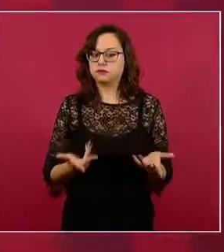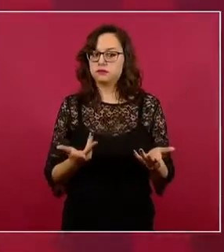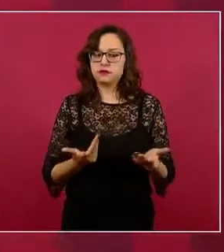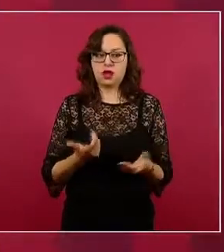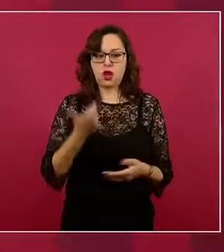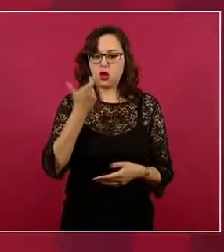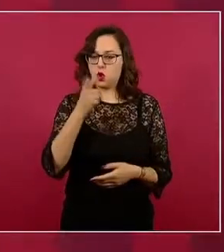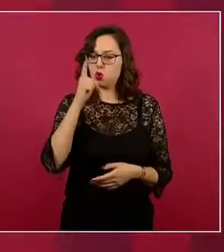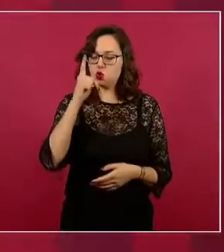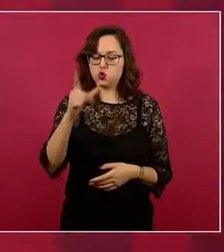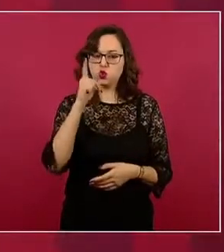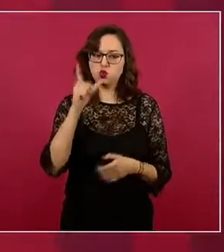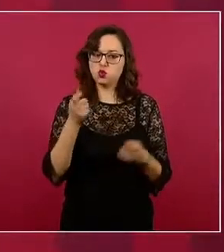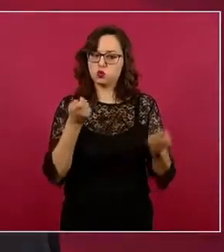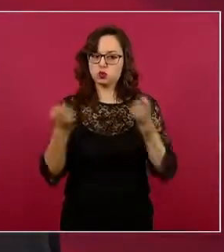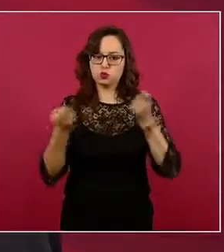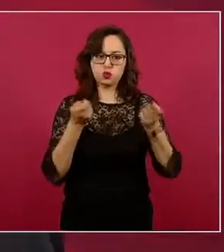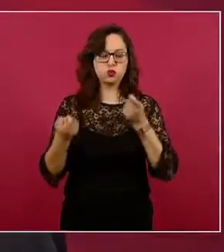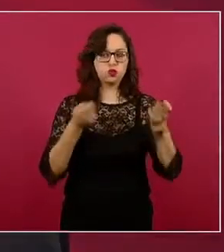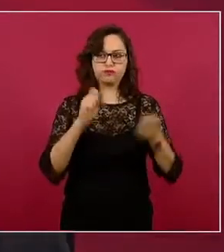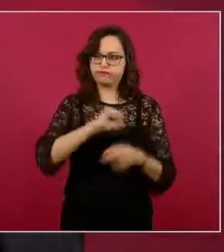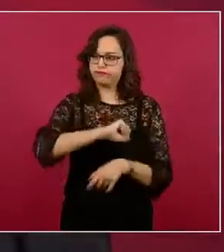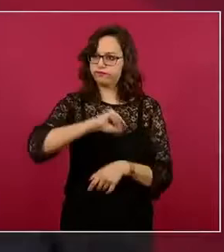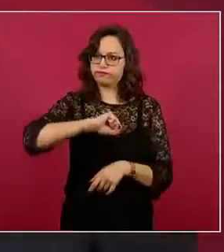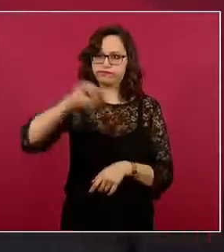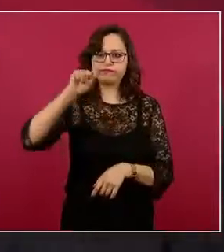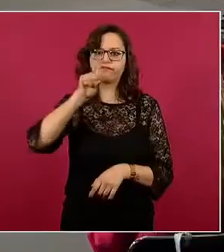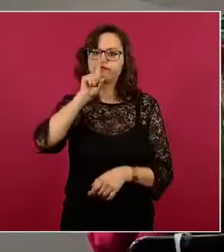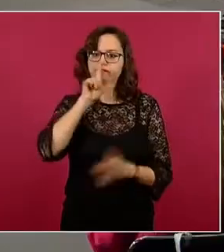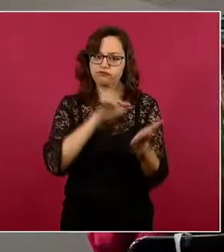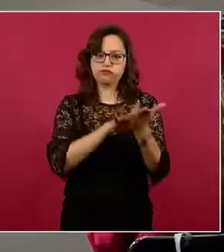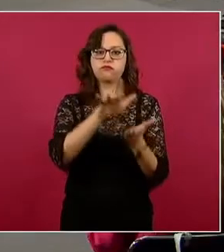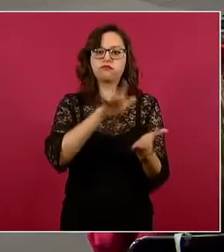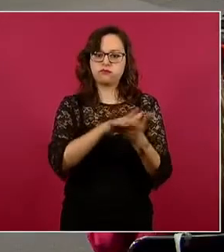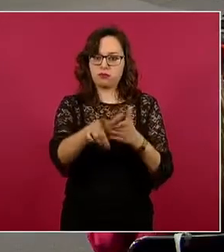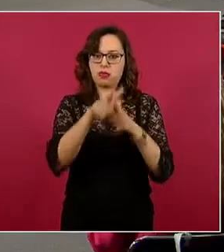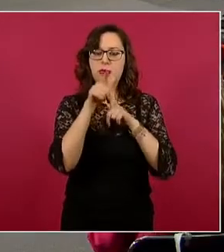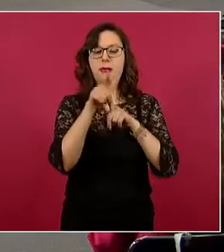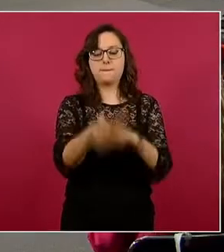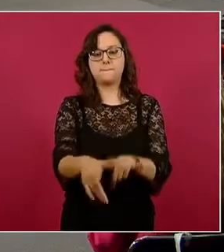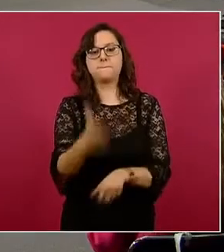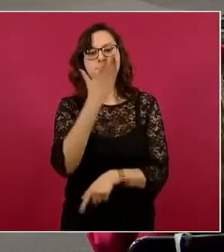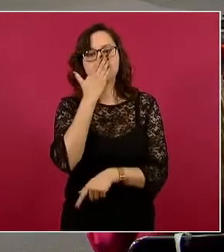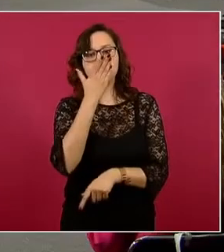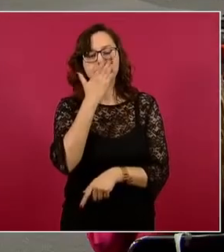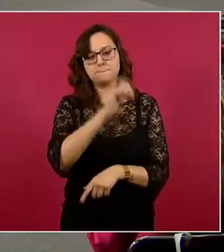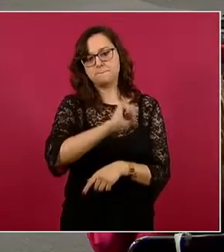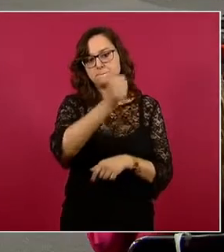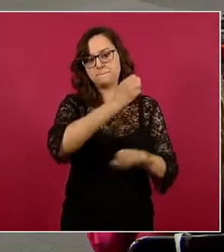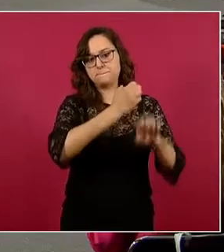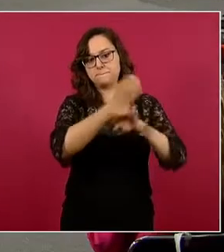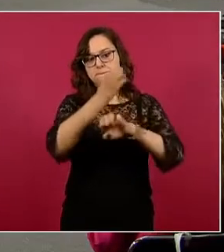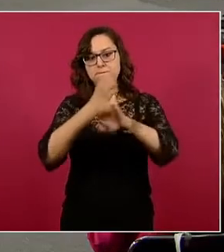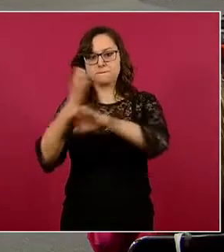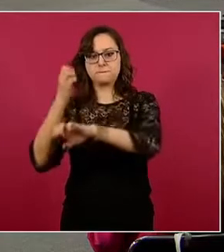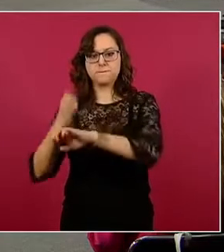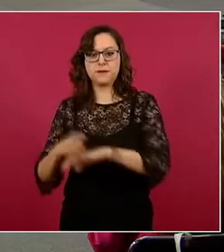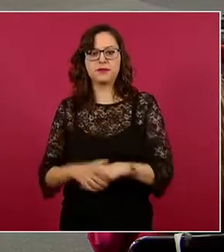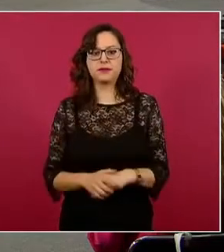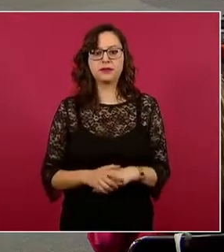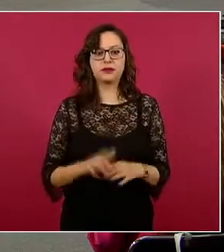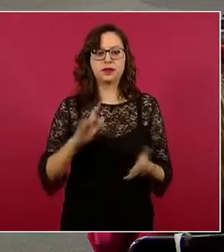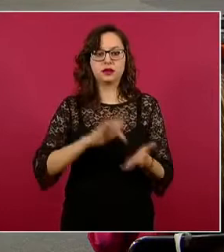aumentar el precio de la luz y que va a continuar el apoyo en el caso de Sonora y de otros estados. Gracias,